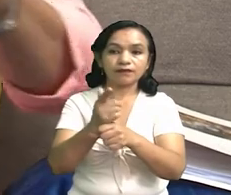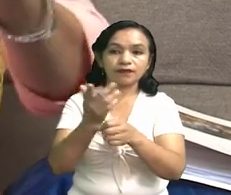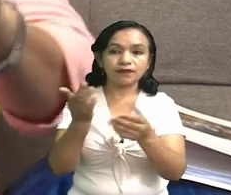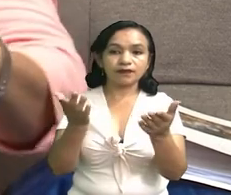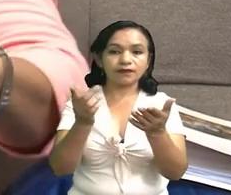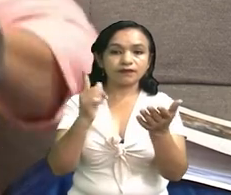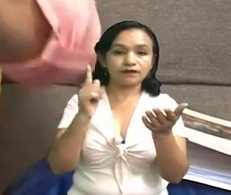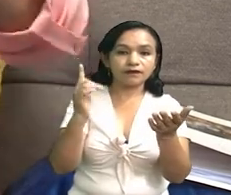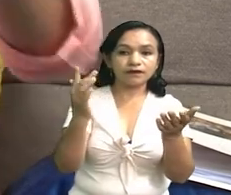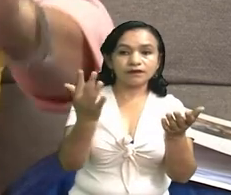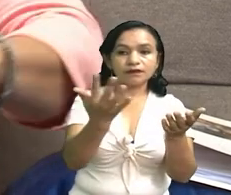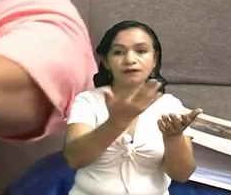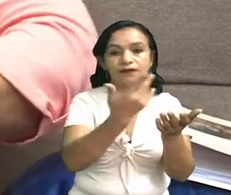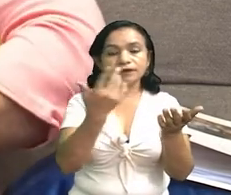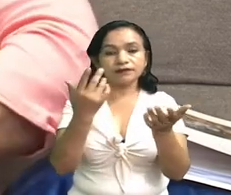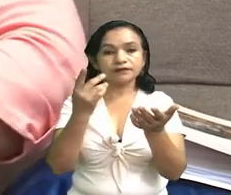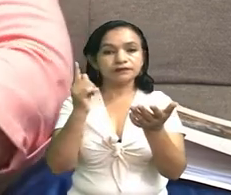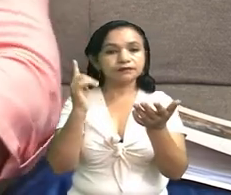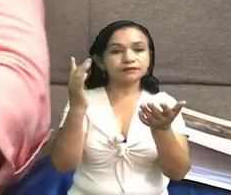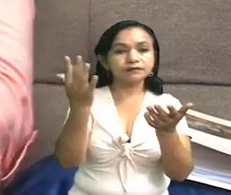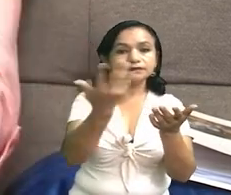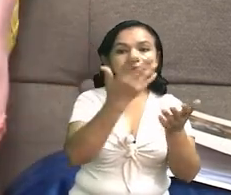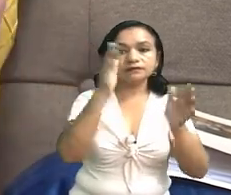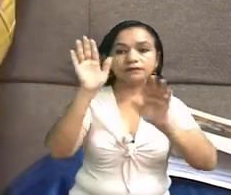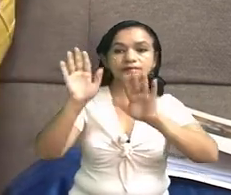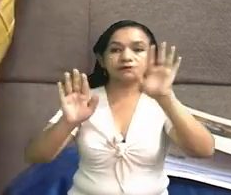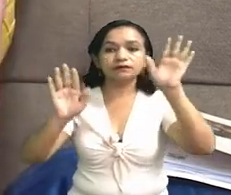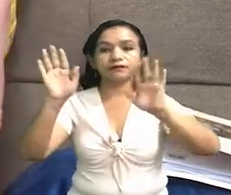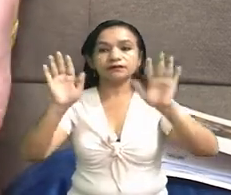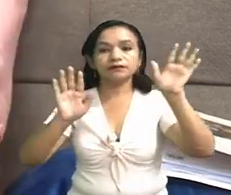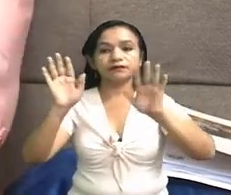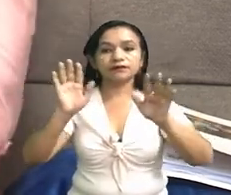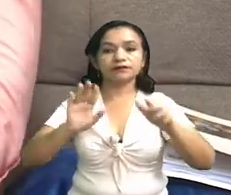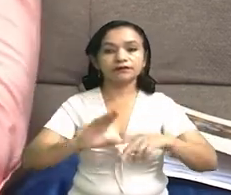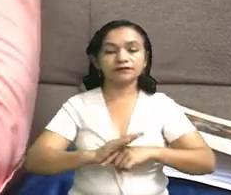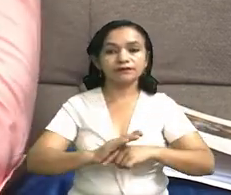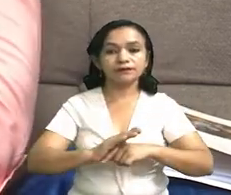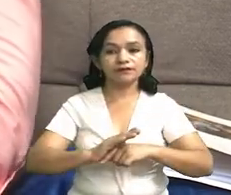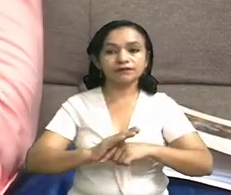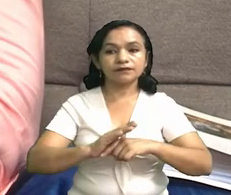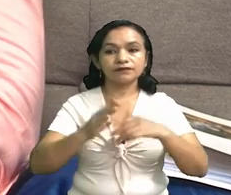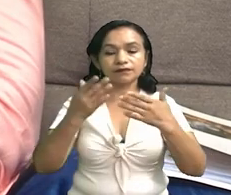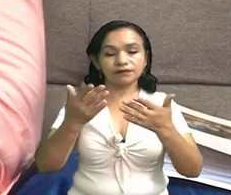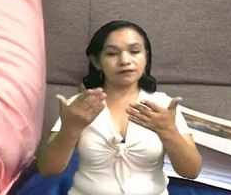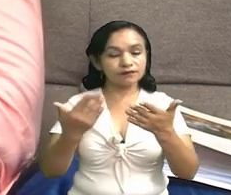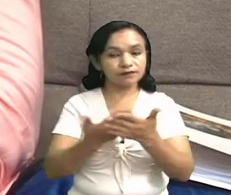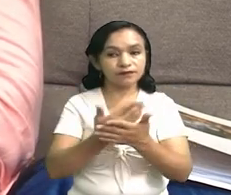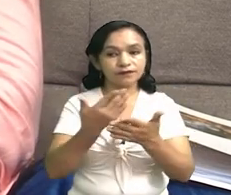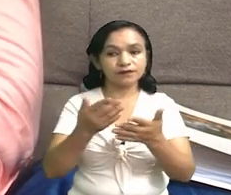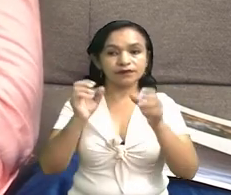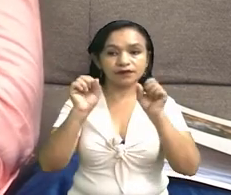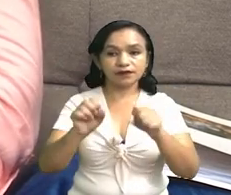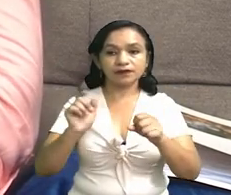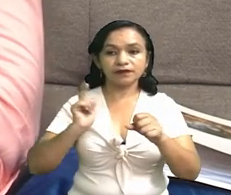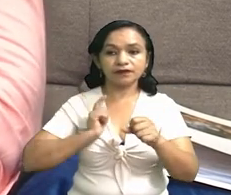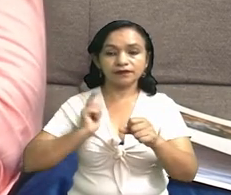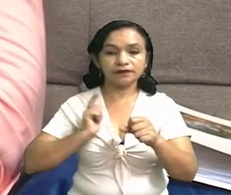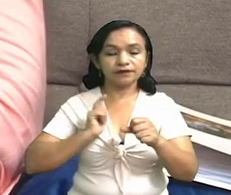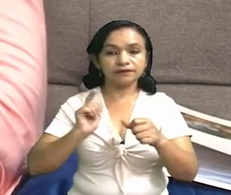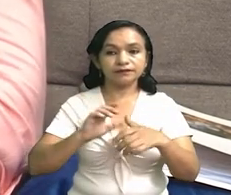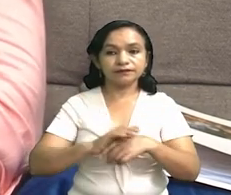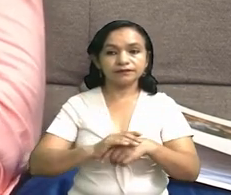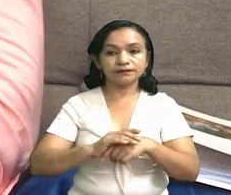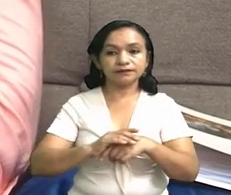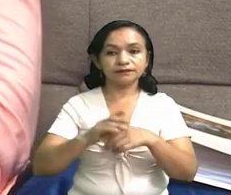se mira todo el auditorio que está participando. En cambio, con esta oportunidad de tecnología, pues nos va a permitir a nosotros